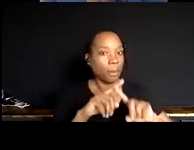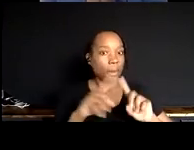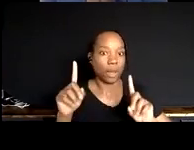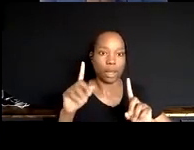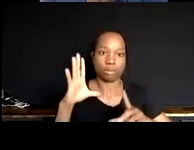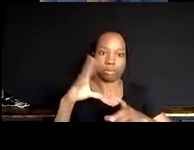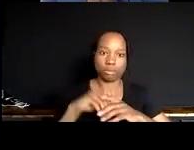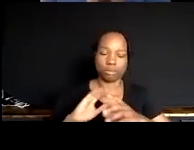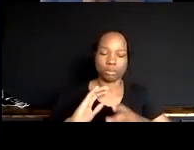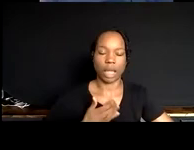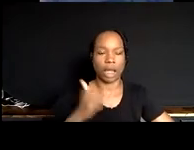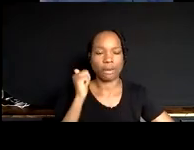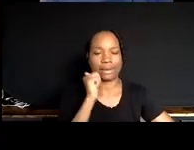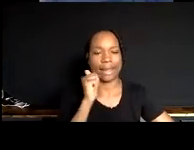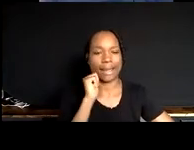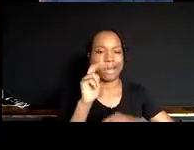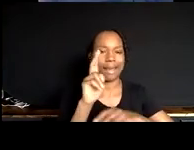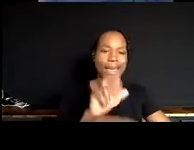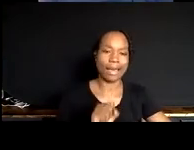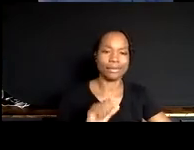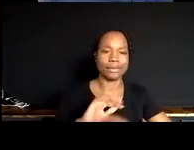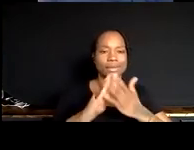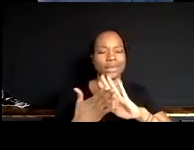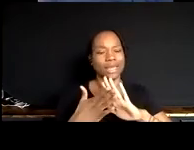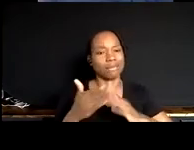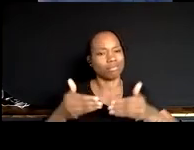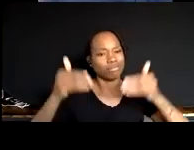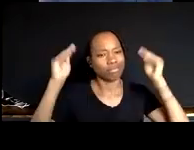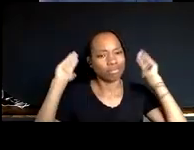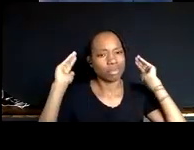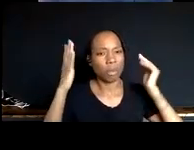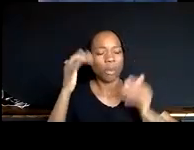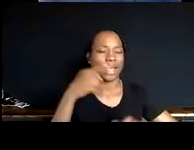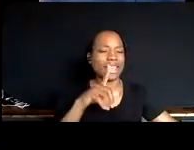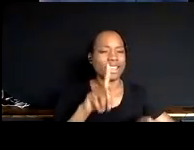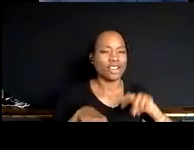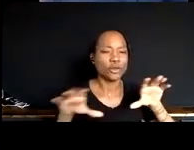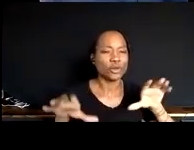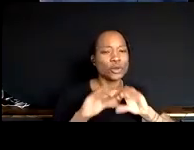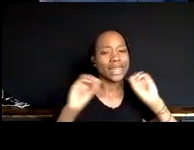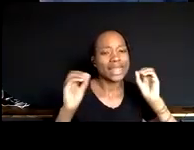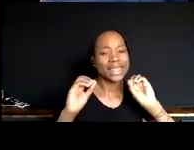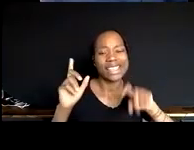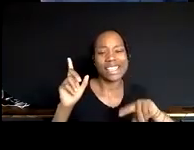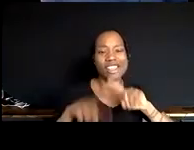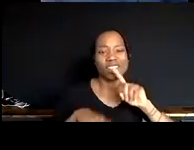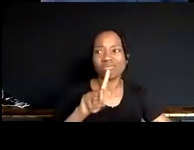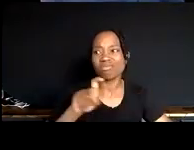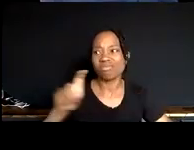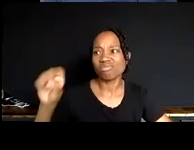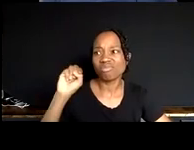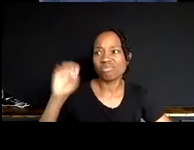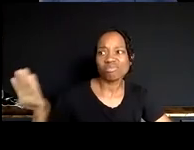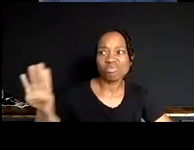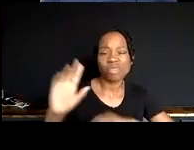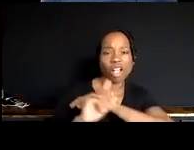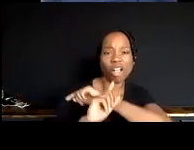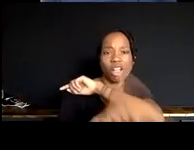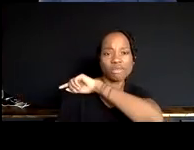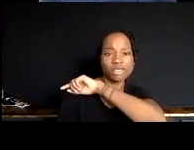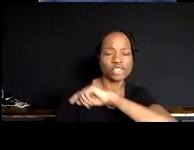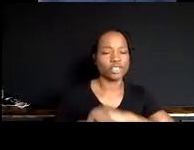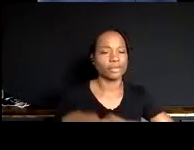vez entramos a nuestros hábitos diarios, empezó a ser un poco difícil porque él no podía hacer nada, él no podía ni sacar